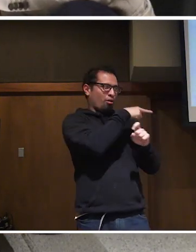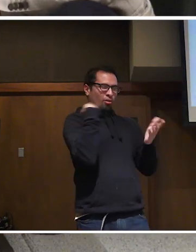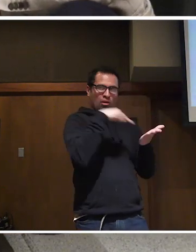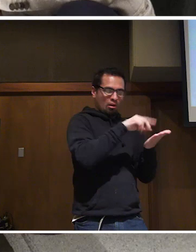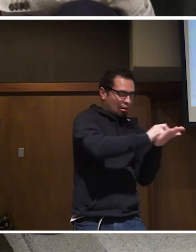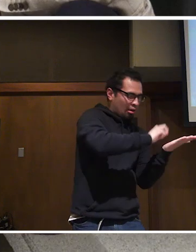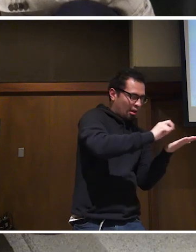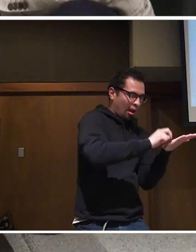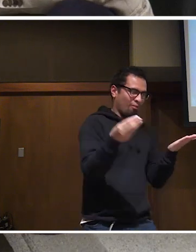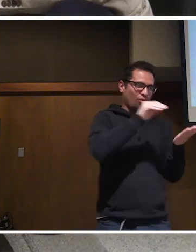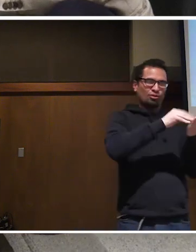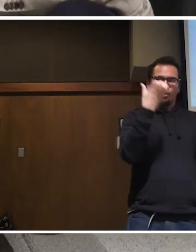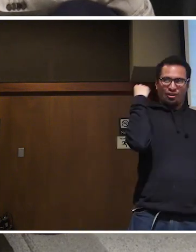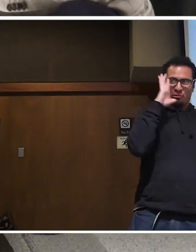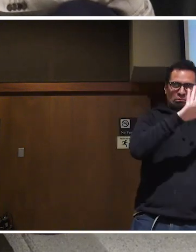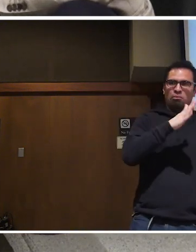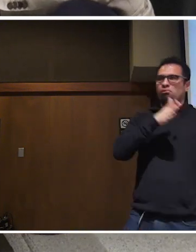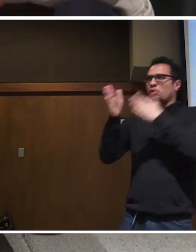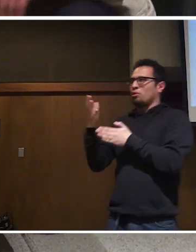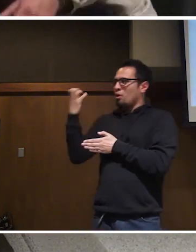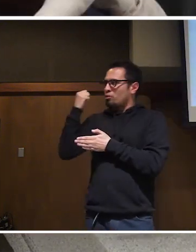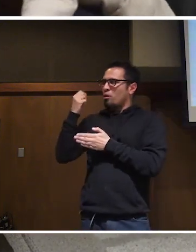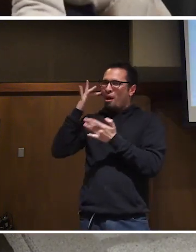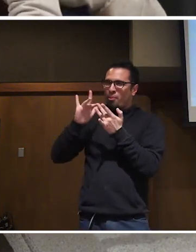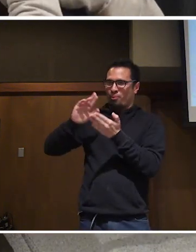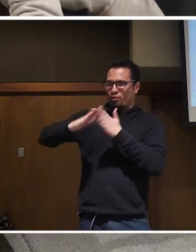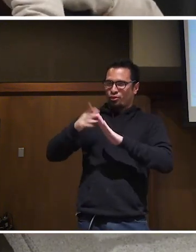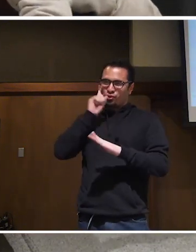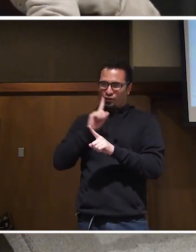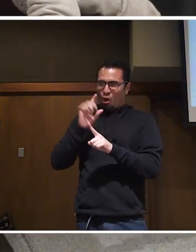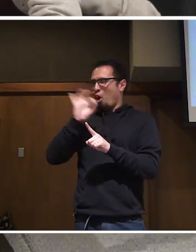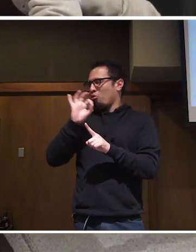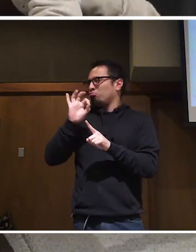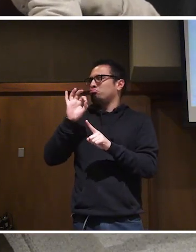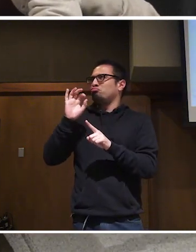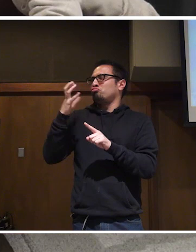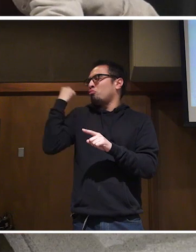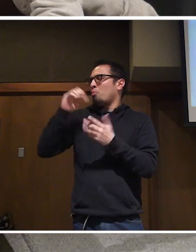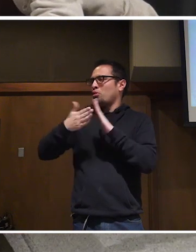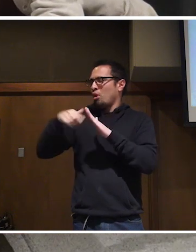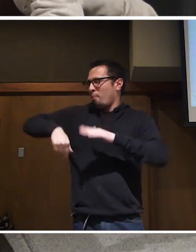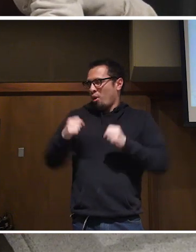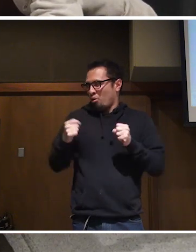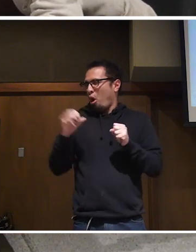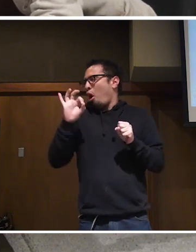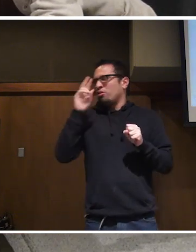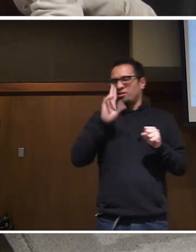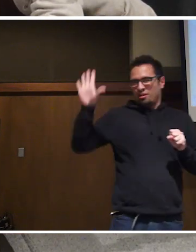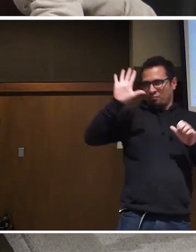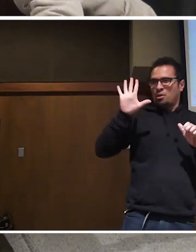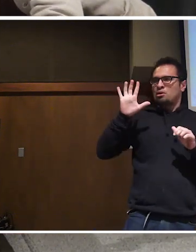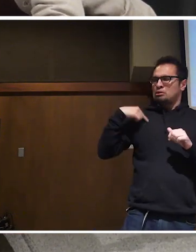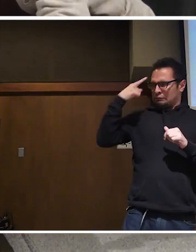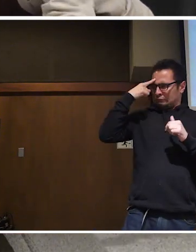edad, de tercera edad, como de 80, 70 años, y no se ha recopilado esa información sobre la comunidad o